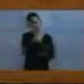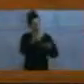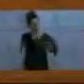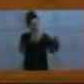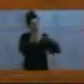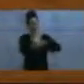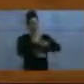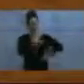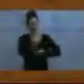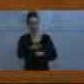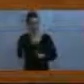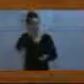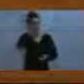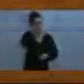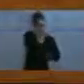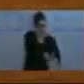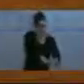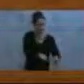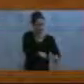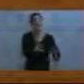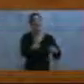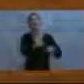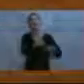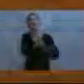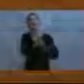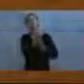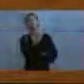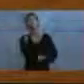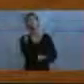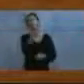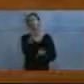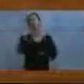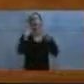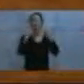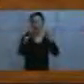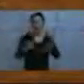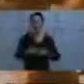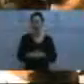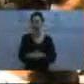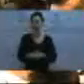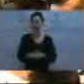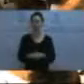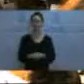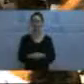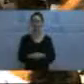asturiano. Y así les va a ir. Muchas gracias.